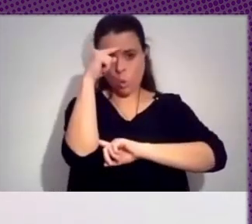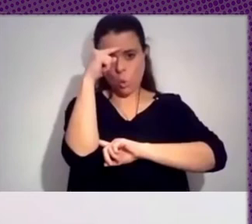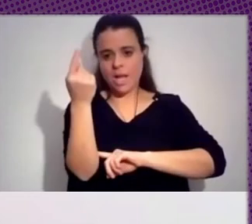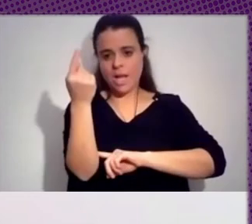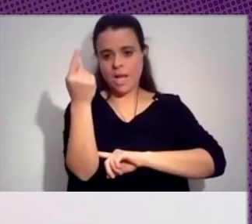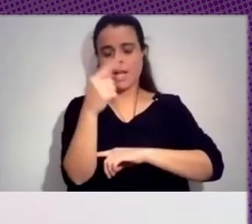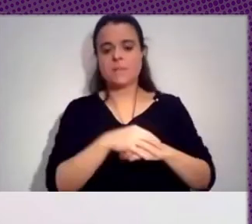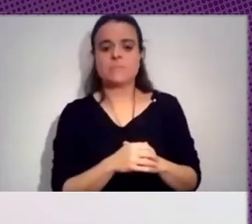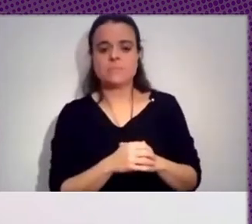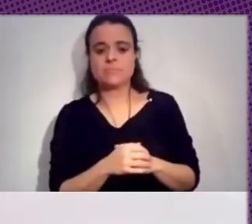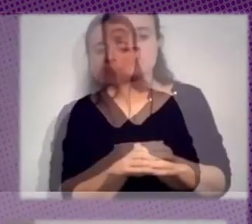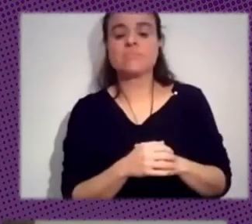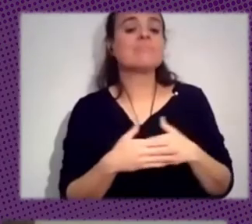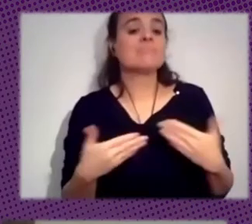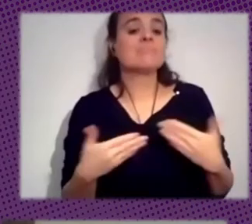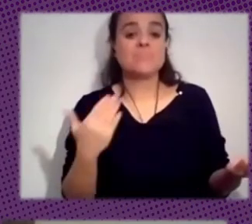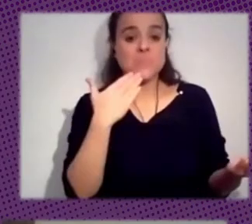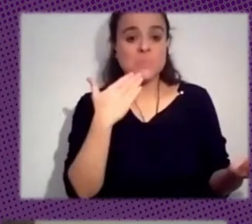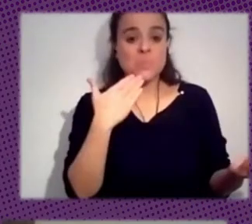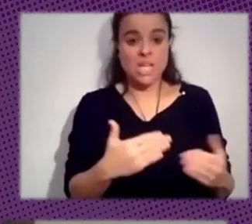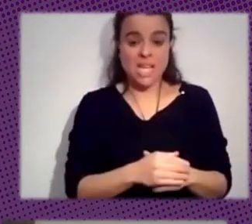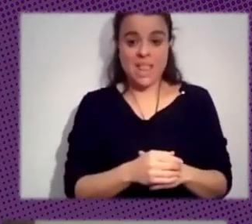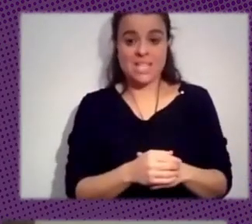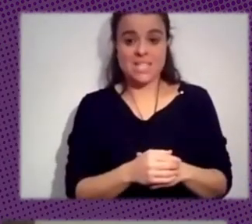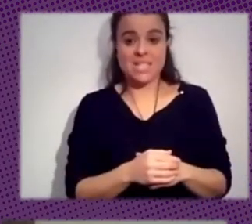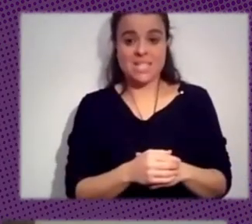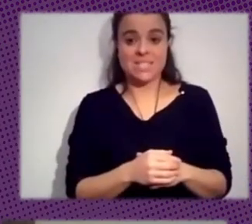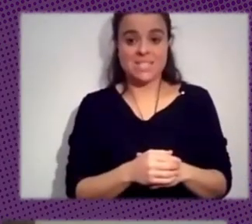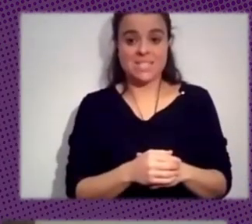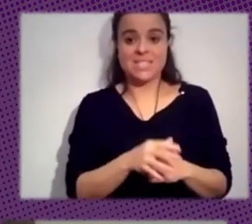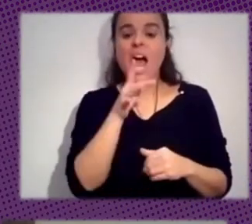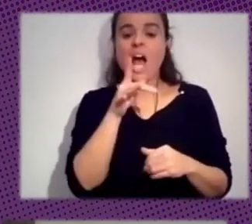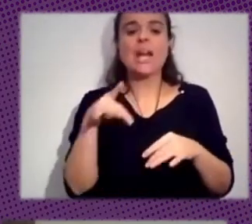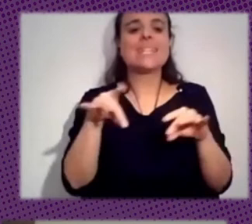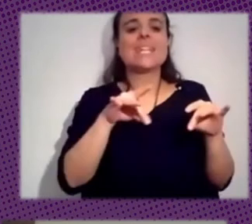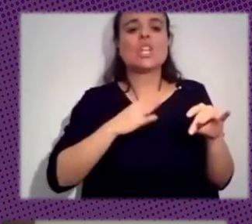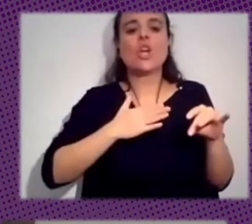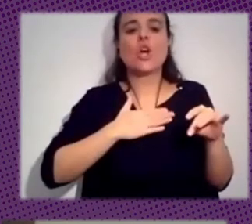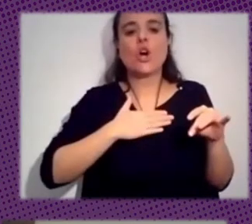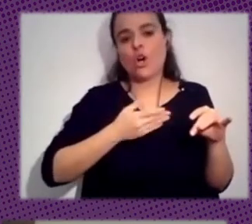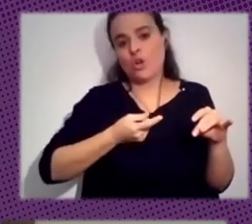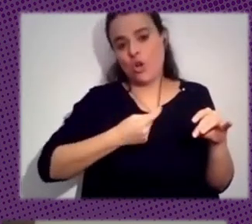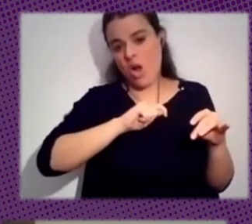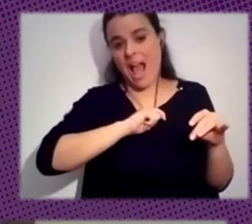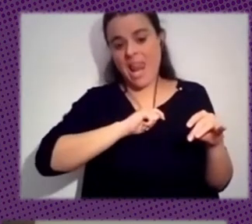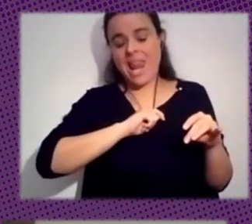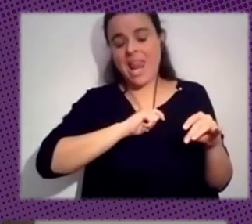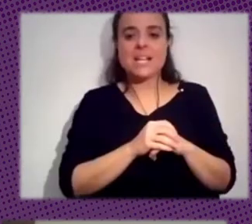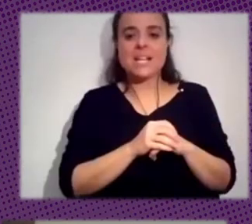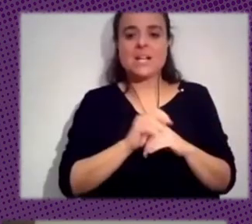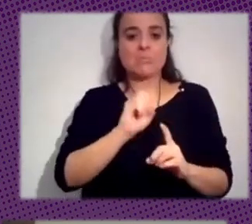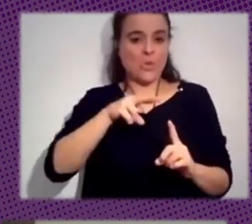muchas gracias. Y, bueno, ahora vamos a territorio local y desde otro punto de vista que, bueno,